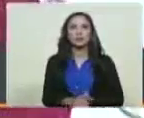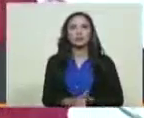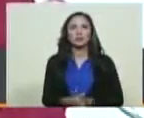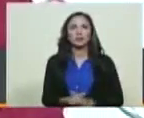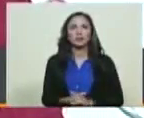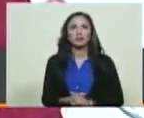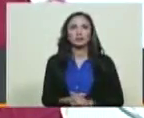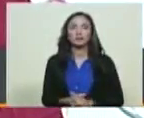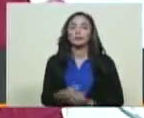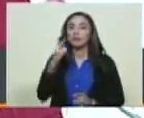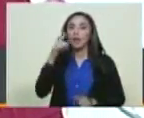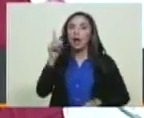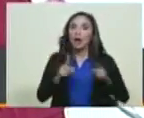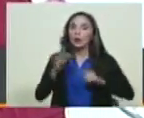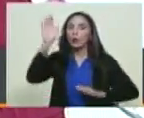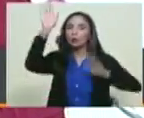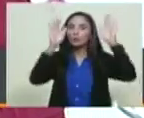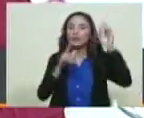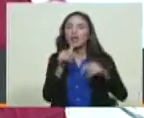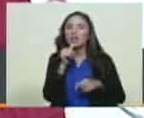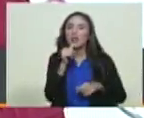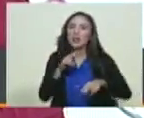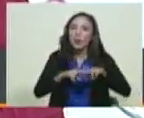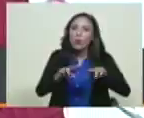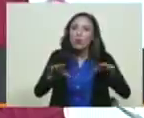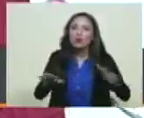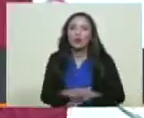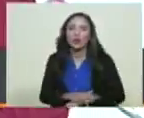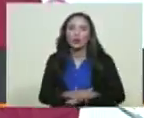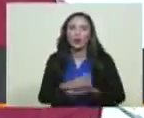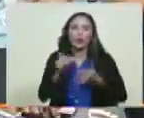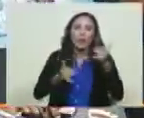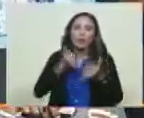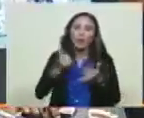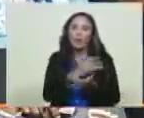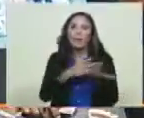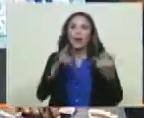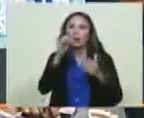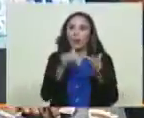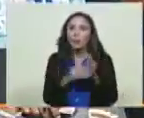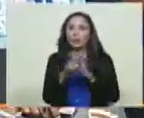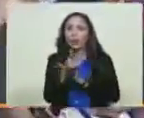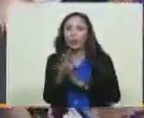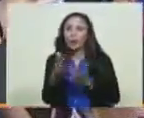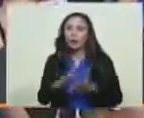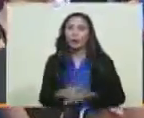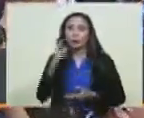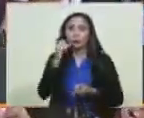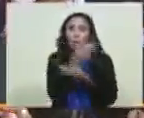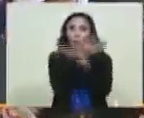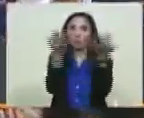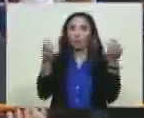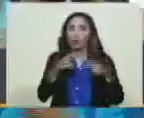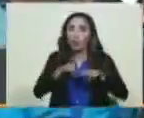levanten la mano los que eran unos niños y unas niñas para esa época todos